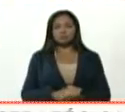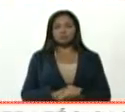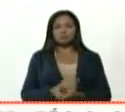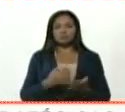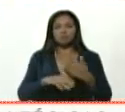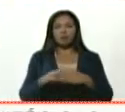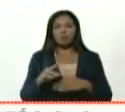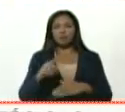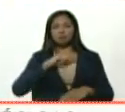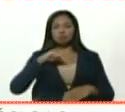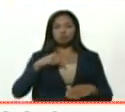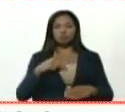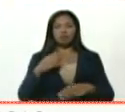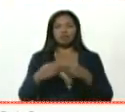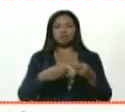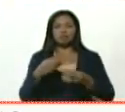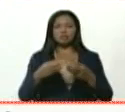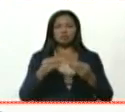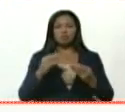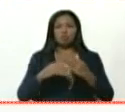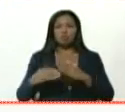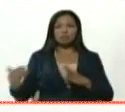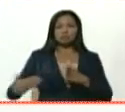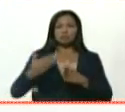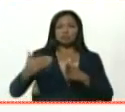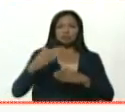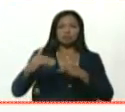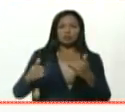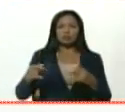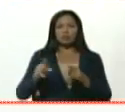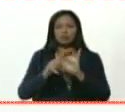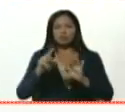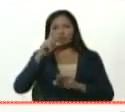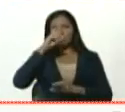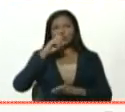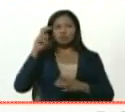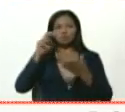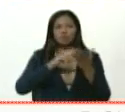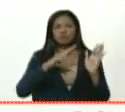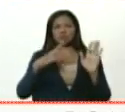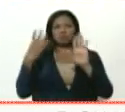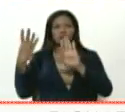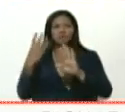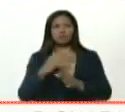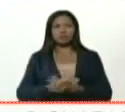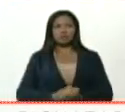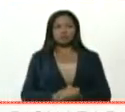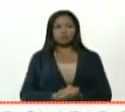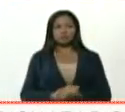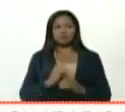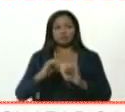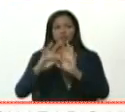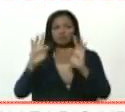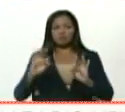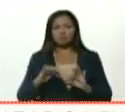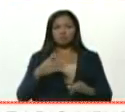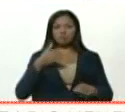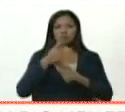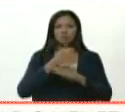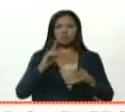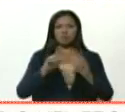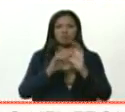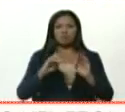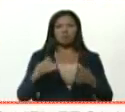al frente a todas las amenazas en el año 2019, así como le hemos salido al frente a